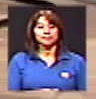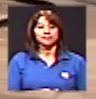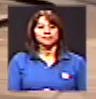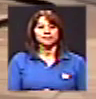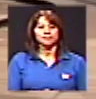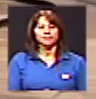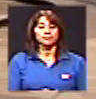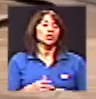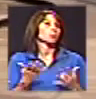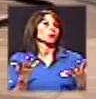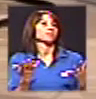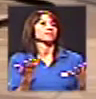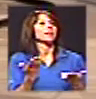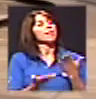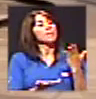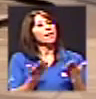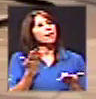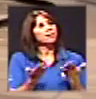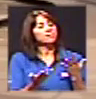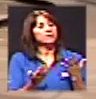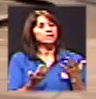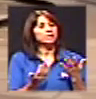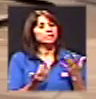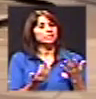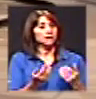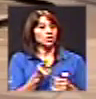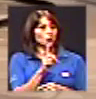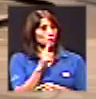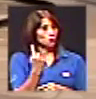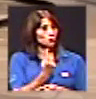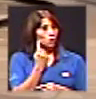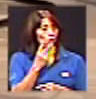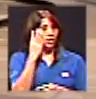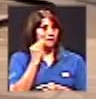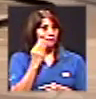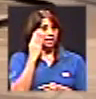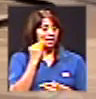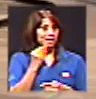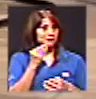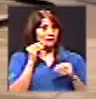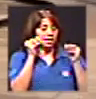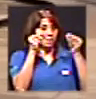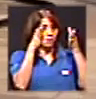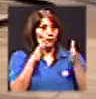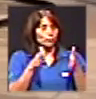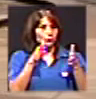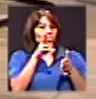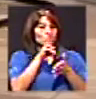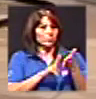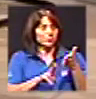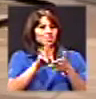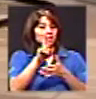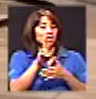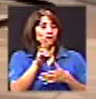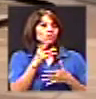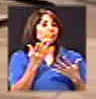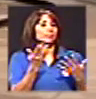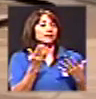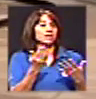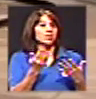Tal vez usé un poco también, entre otras, no solo la experiencia de un universitario, porque yo creo que usted lo define como un